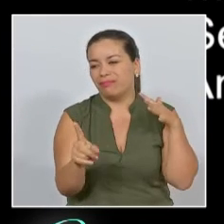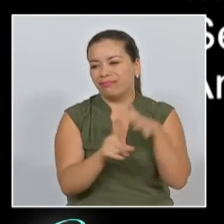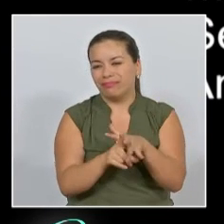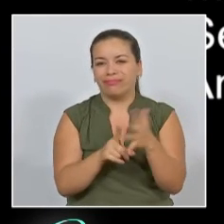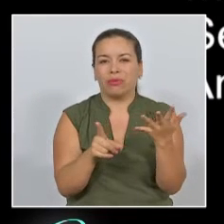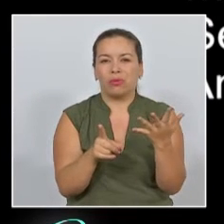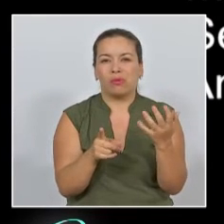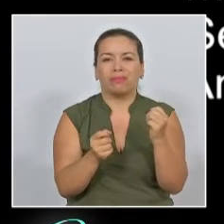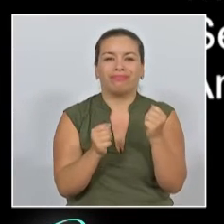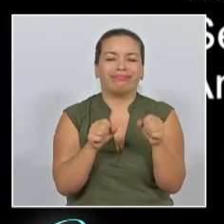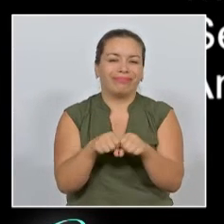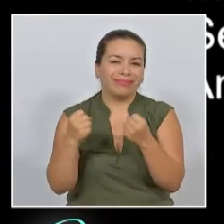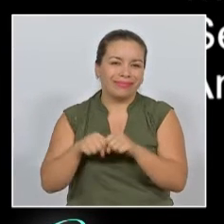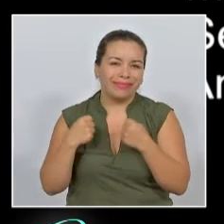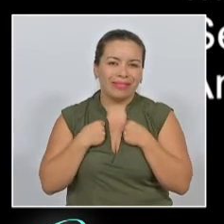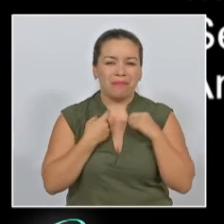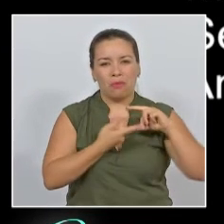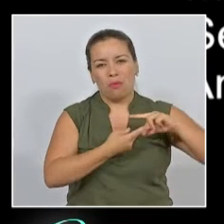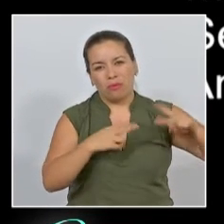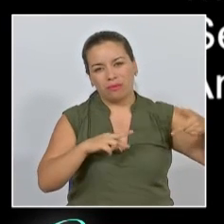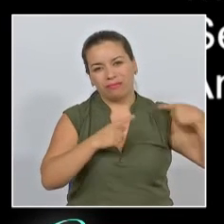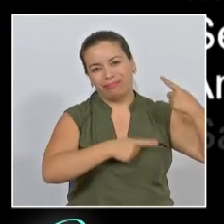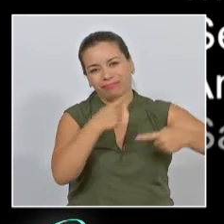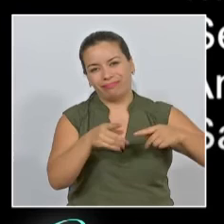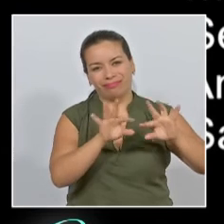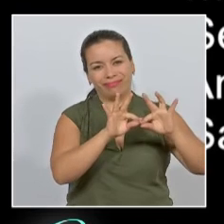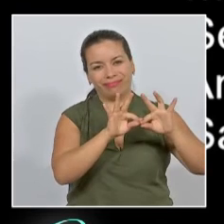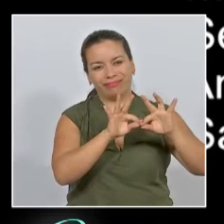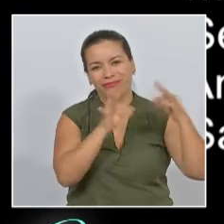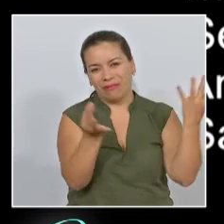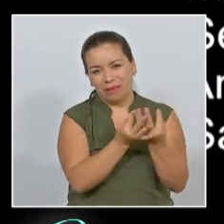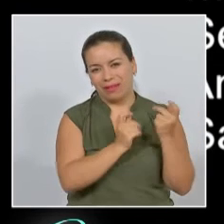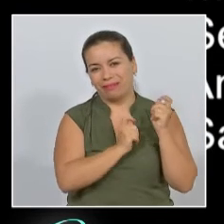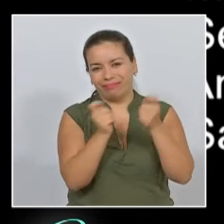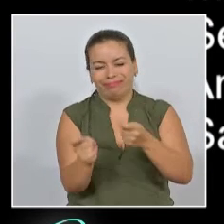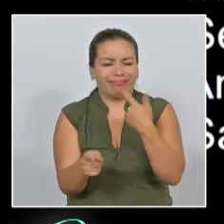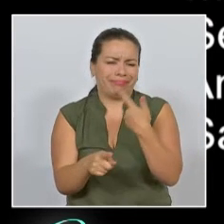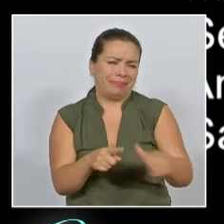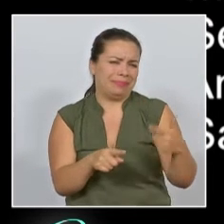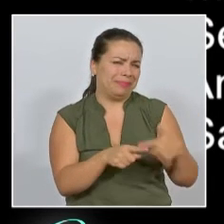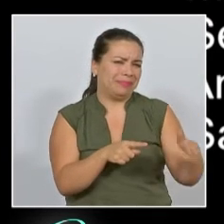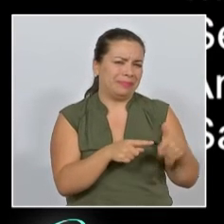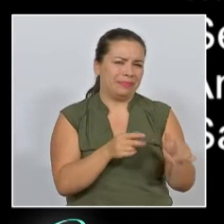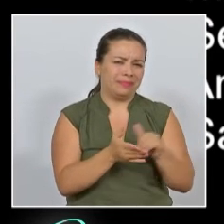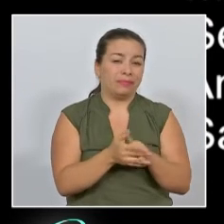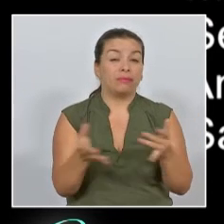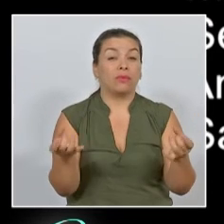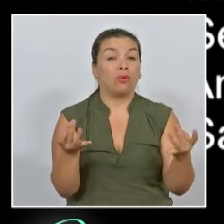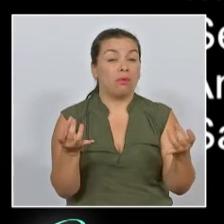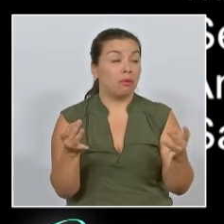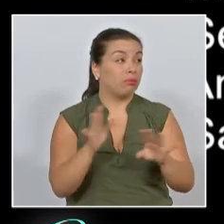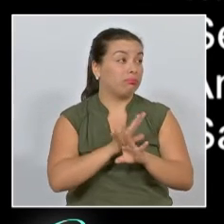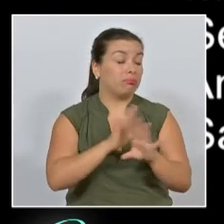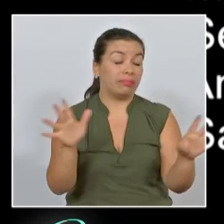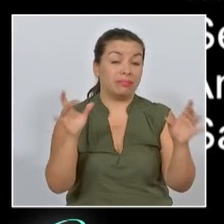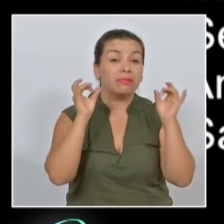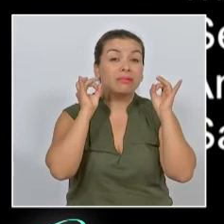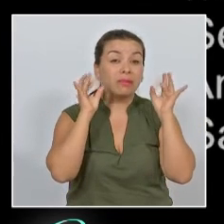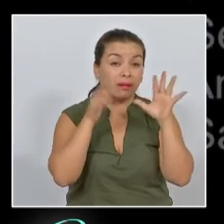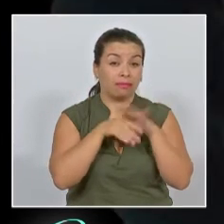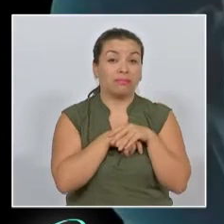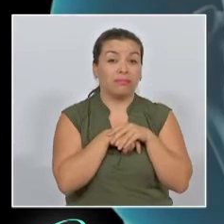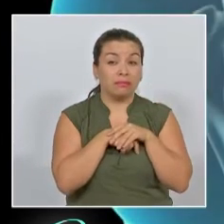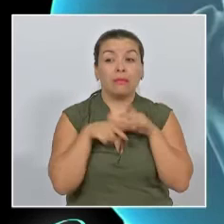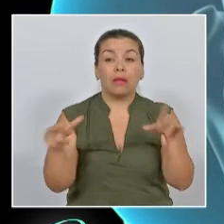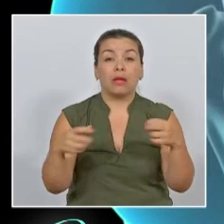infecciosos, por procesos congénitos, hereditarios, en fin, muchas causas. El dolor es terrible porque obviamente ese